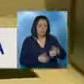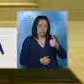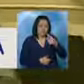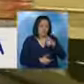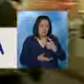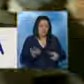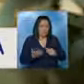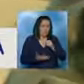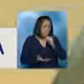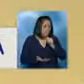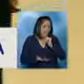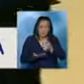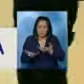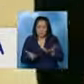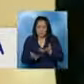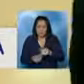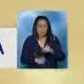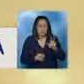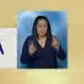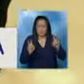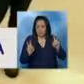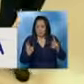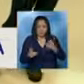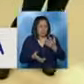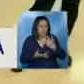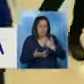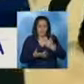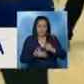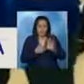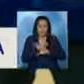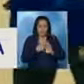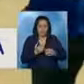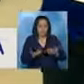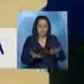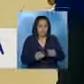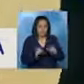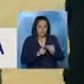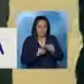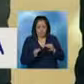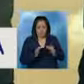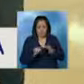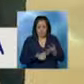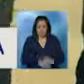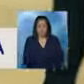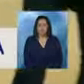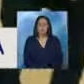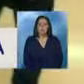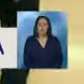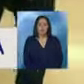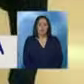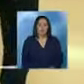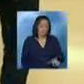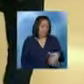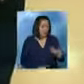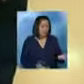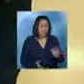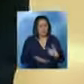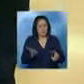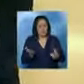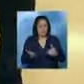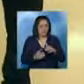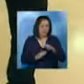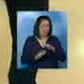varias falencias en cuanto a aspectos técnicos de seguridad. Por favor, háblenos de aquello. Así es. Se han encontrado varias